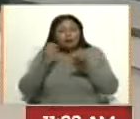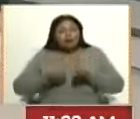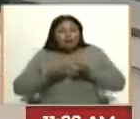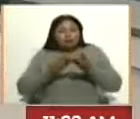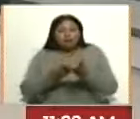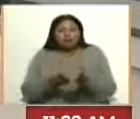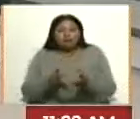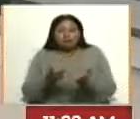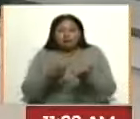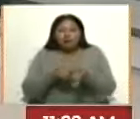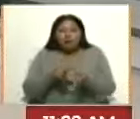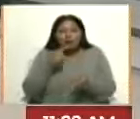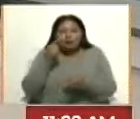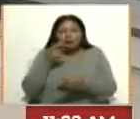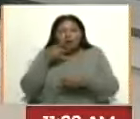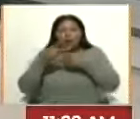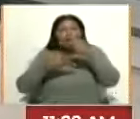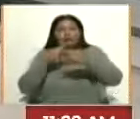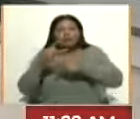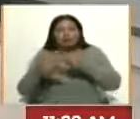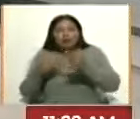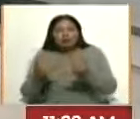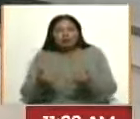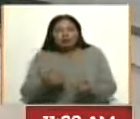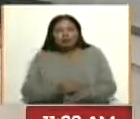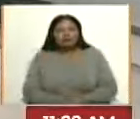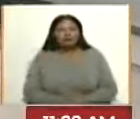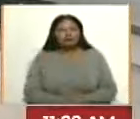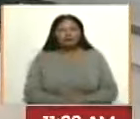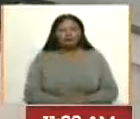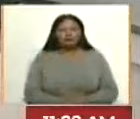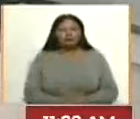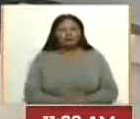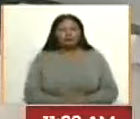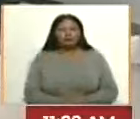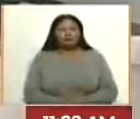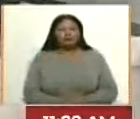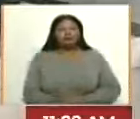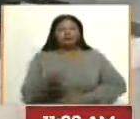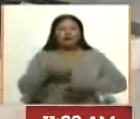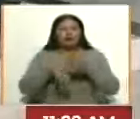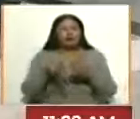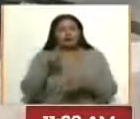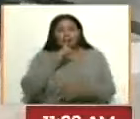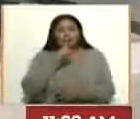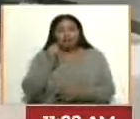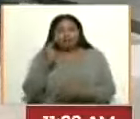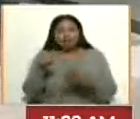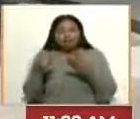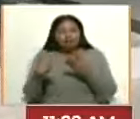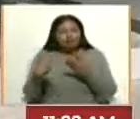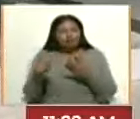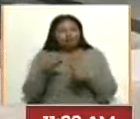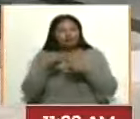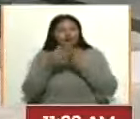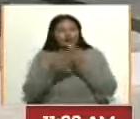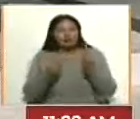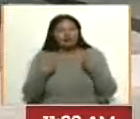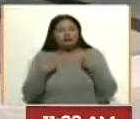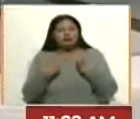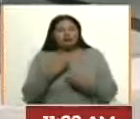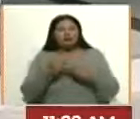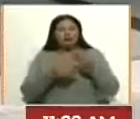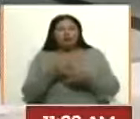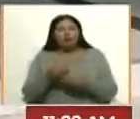cinismo, el doble rasero de una política donde estos señores guardan silencio frente a determinadas situaciones como